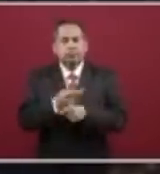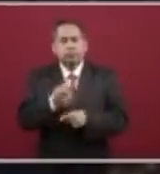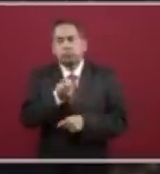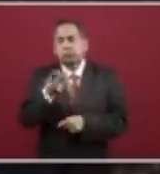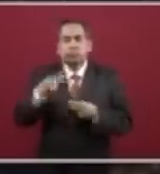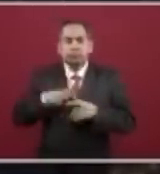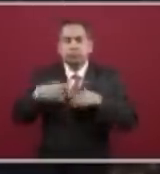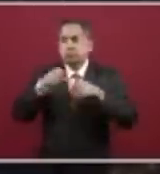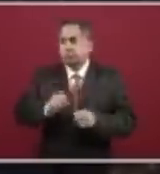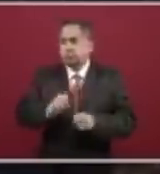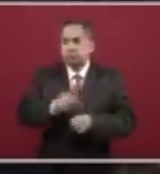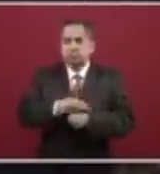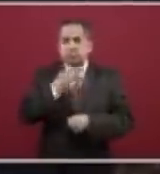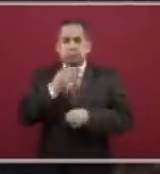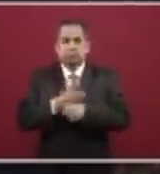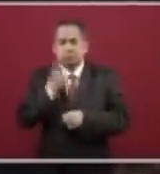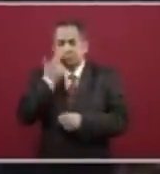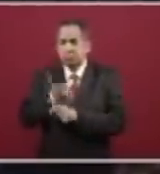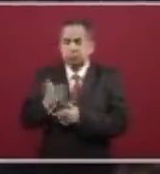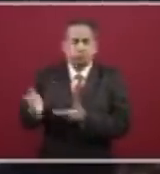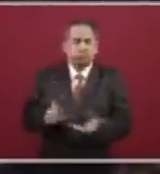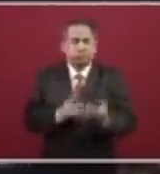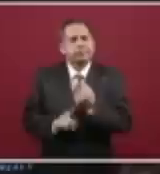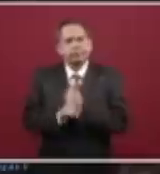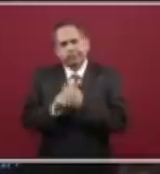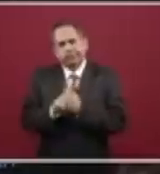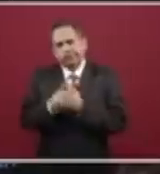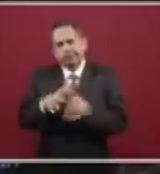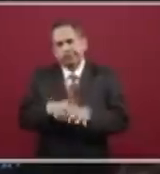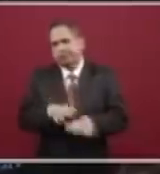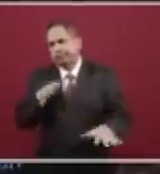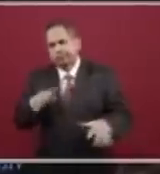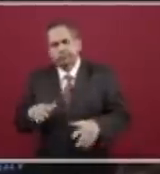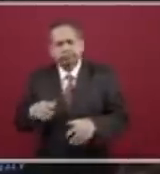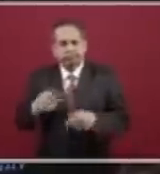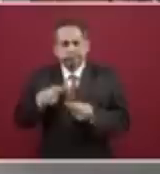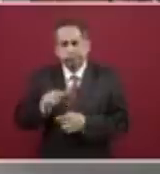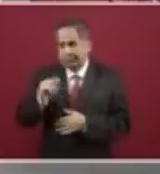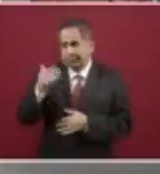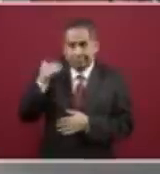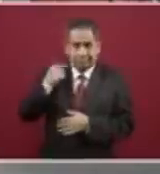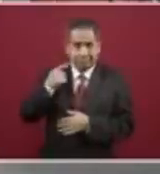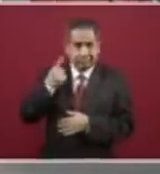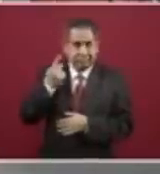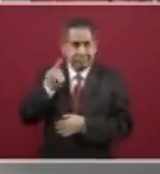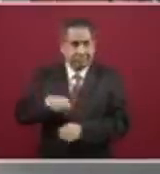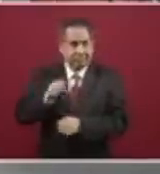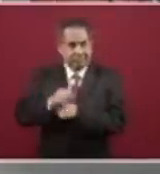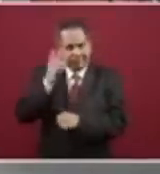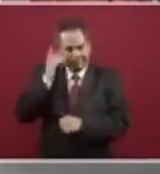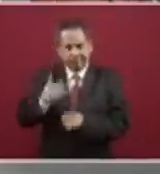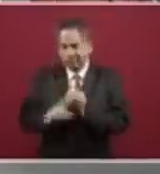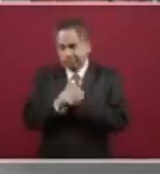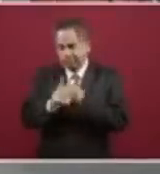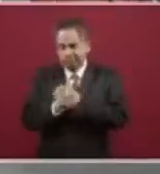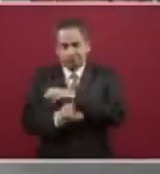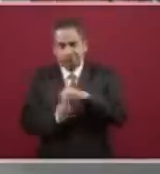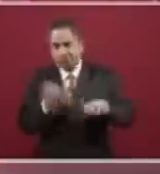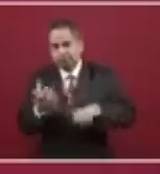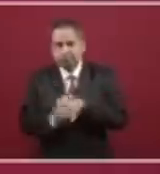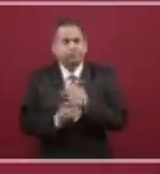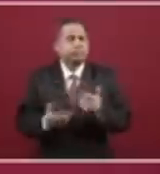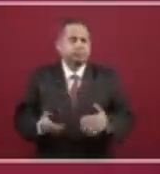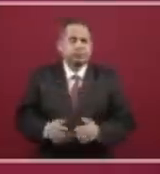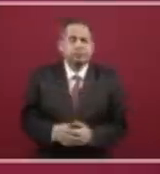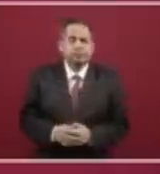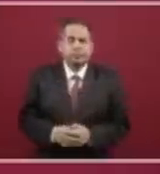causó algunos problemas en el tránsito de personas ahora en las vacaciones de semana santa muchas gracias sí